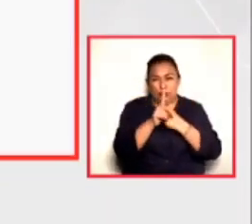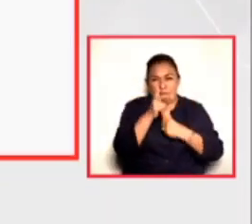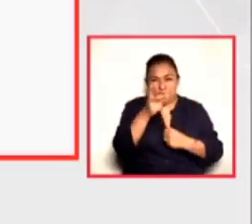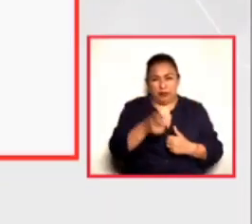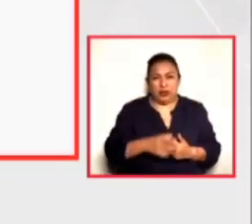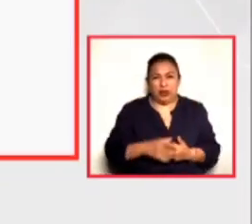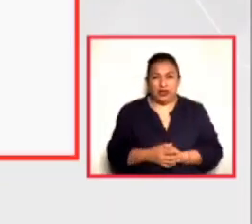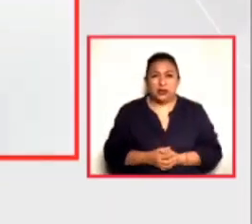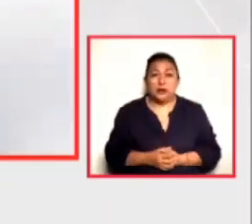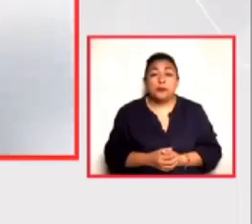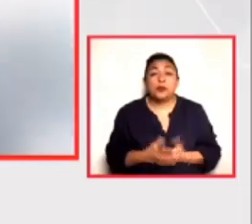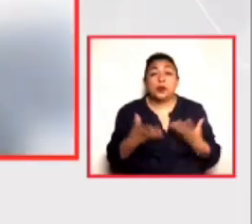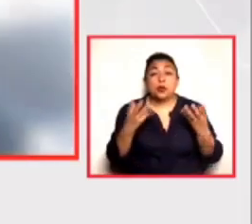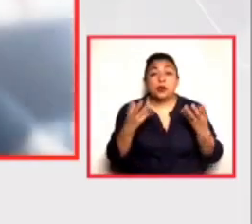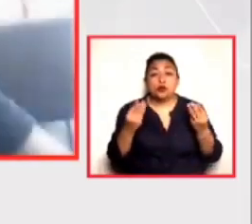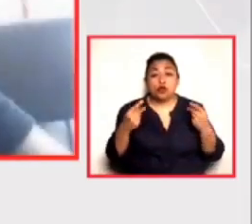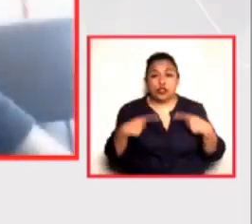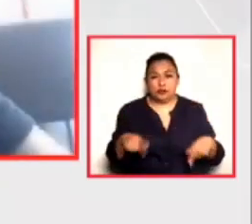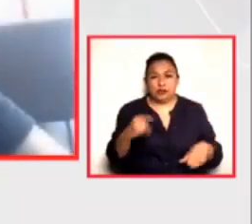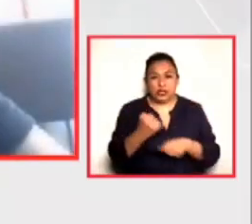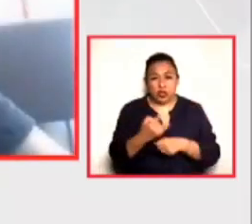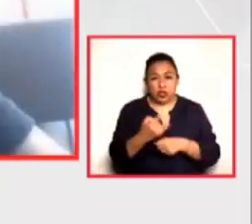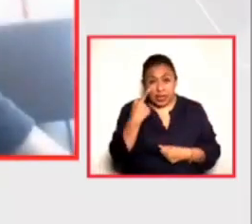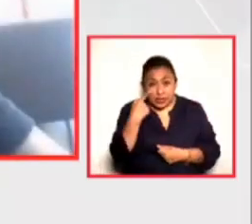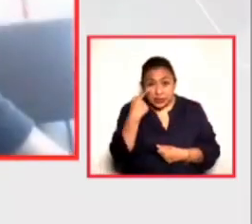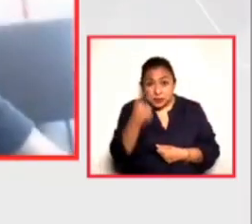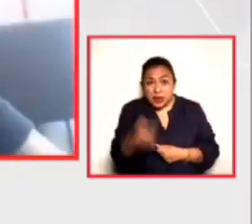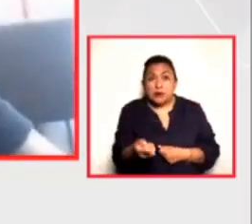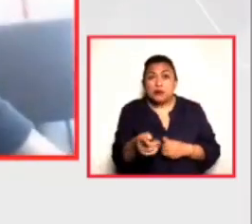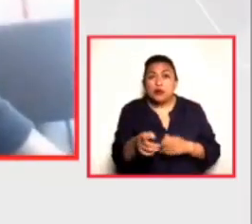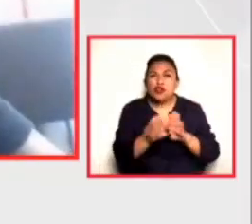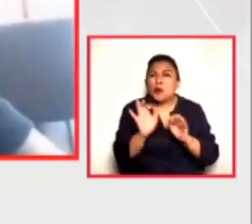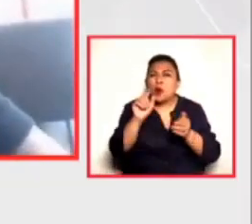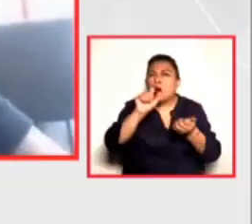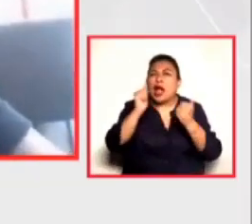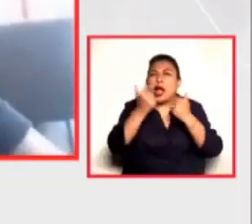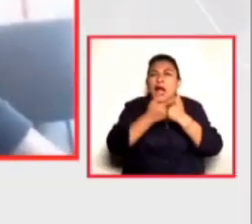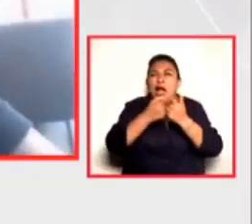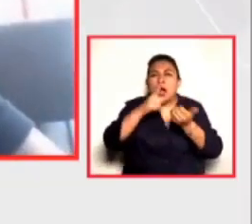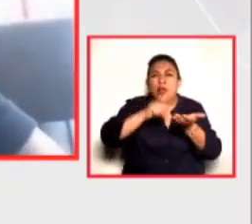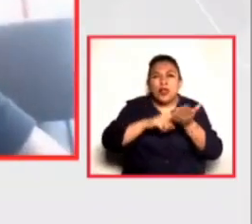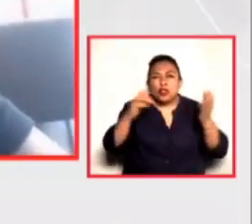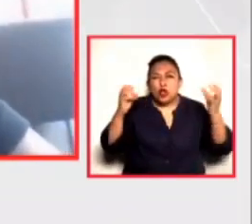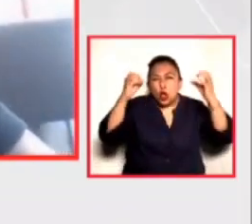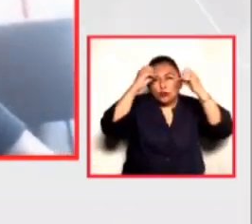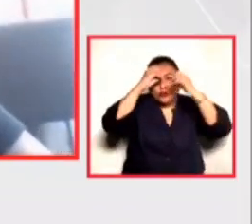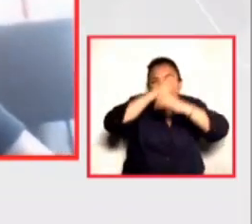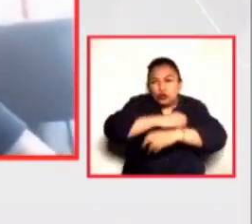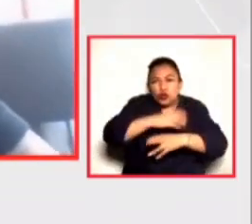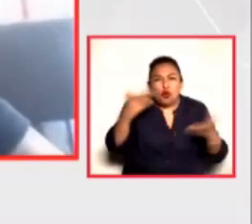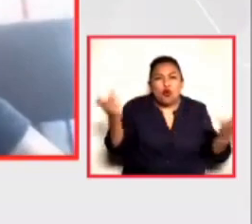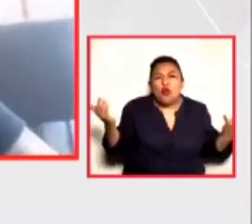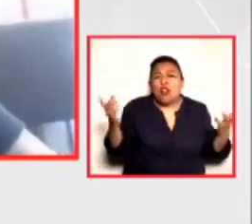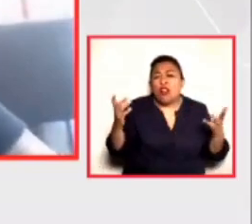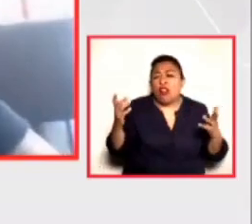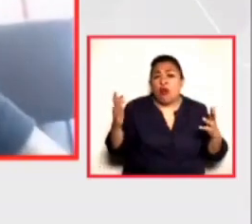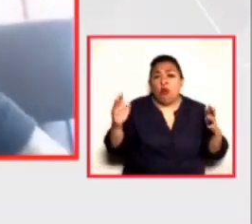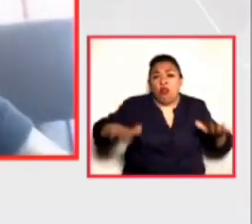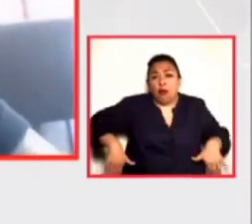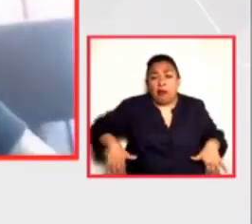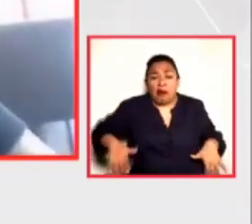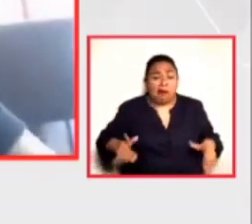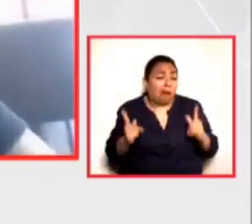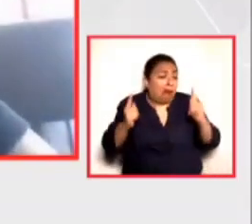Muchos de los personajes reflejan esa cosa oscura que tienen adentro, ¿no? No tienen empacho en ser cobardes, en mentir, en